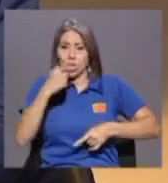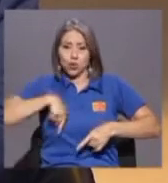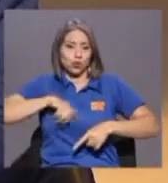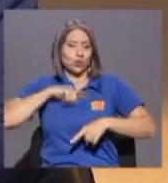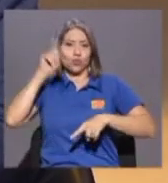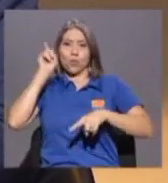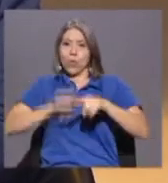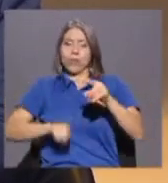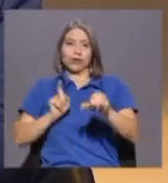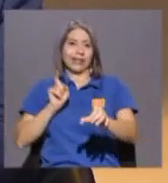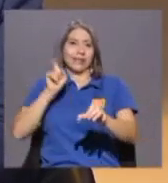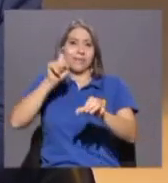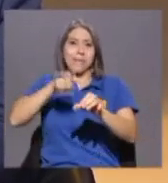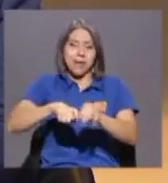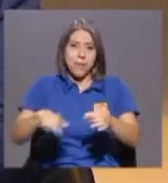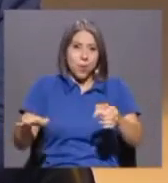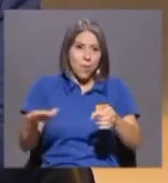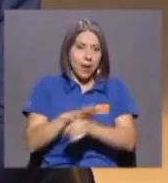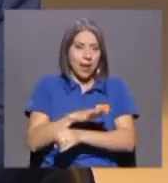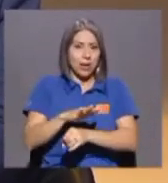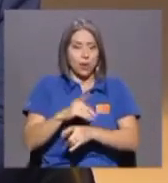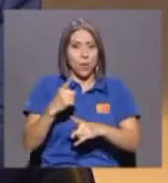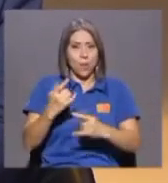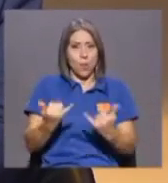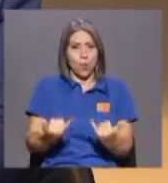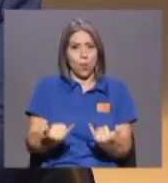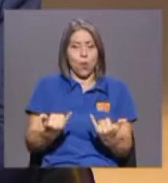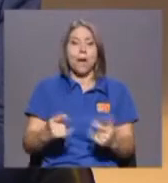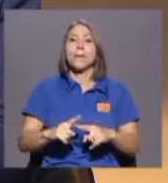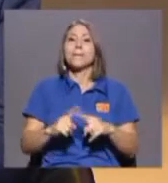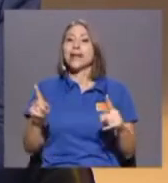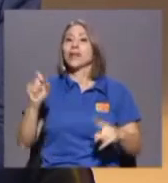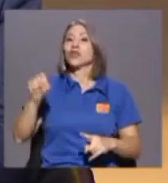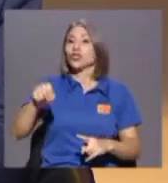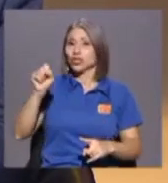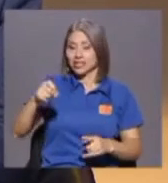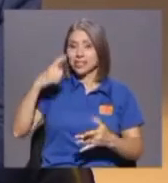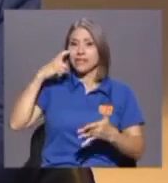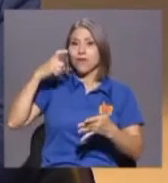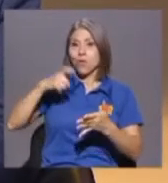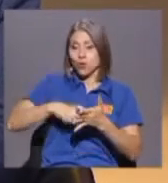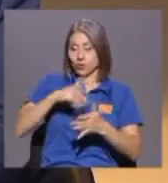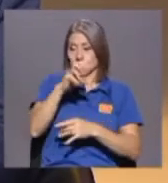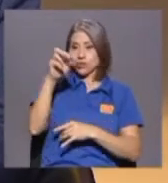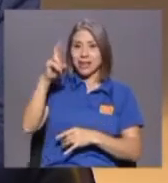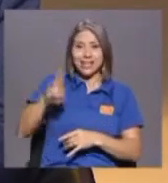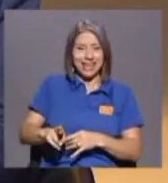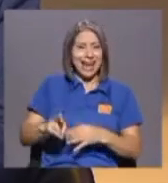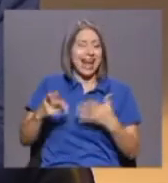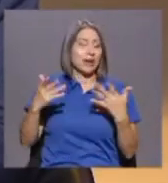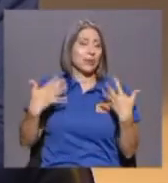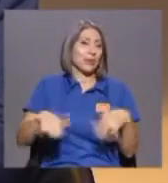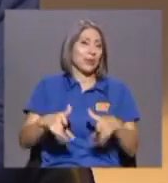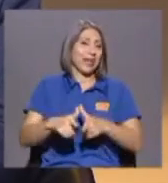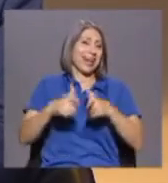el momento, pero sí se nos reconoce la gran tradición